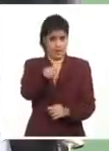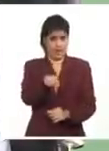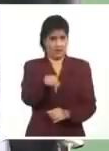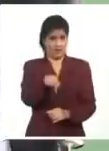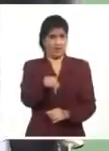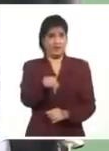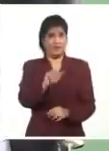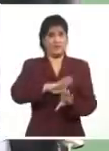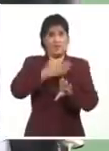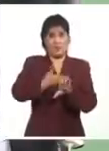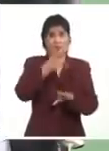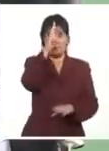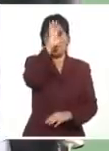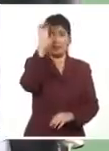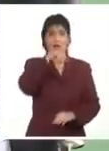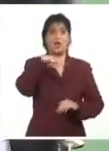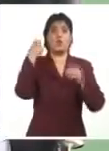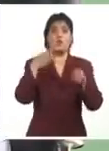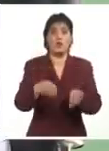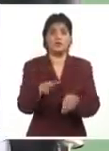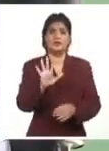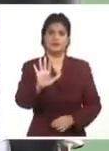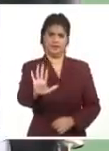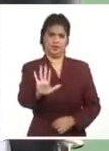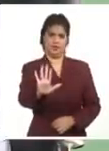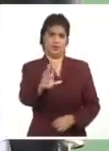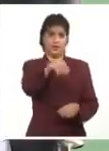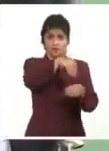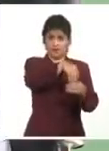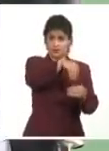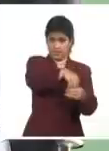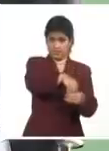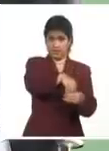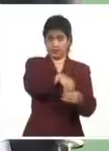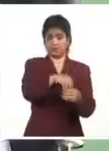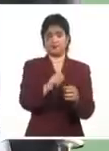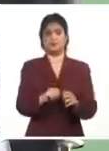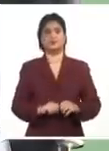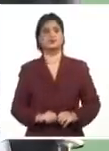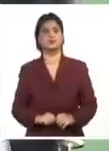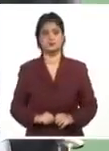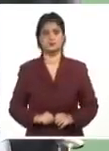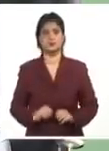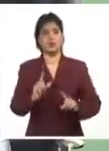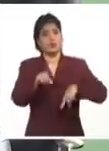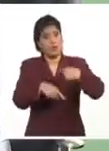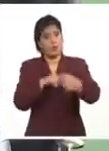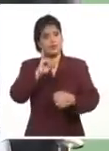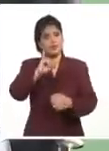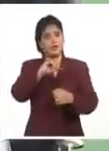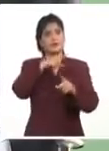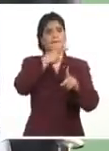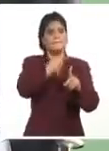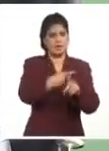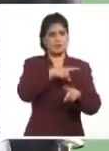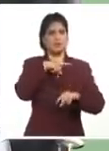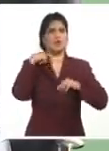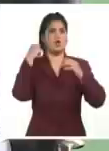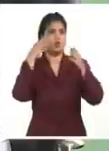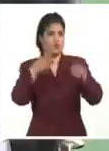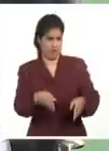fallecidos. Posteriormente hubo otro fallecido que ya fue en el cuerpo guardia del hospital y por lo tanto fueron 6 fallecidos y quedaron